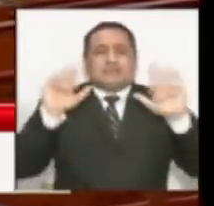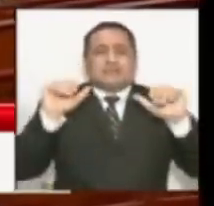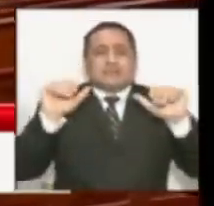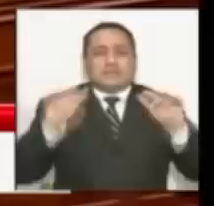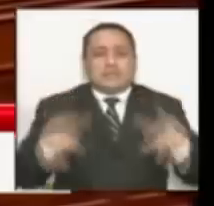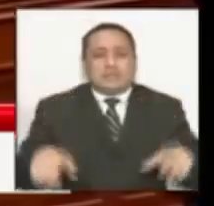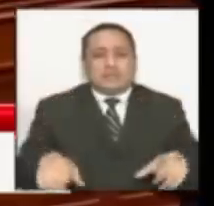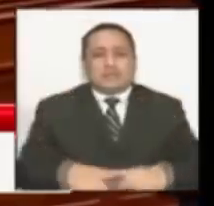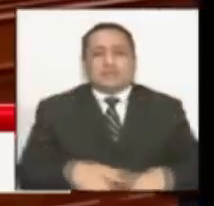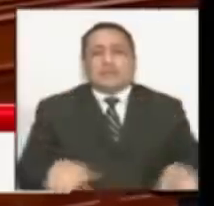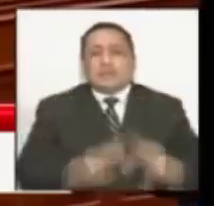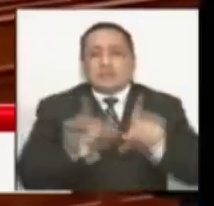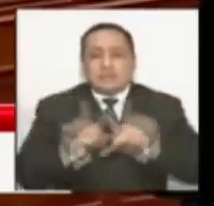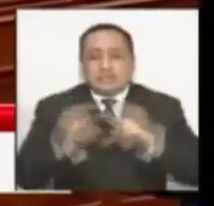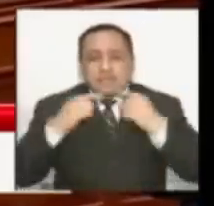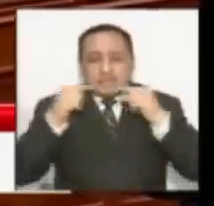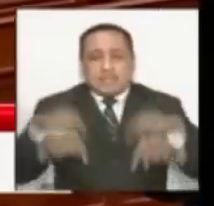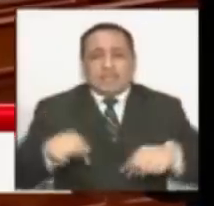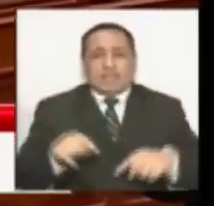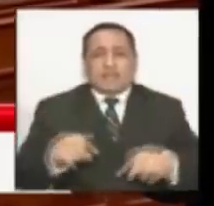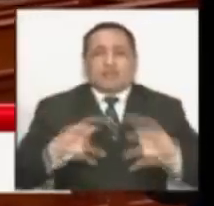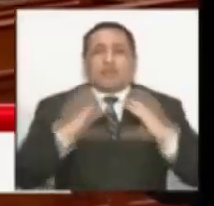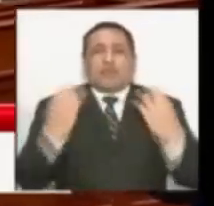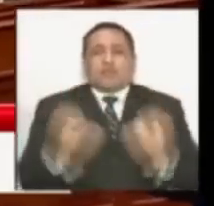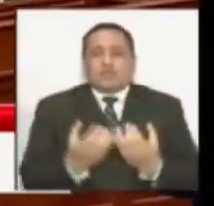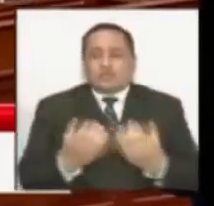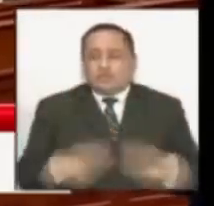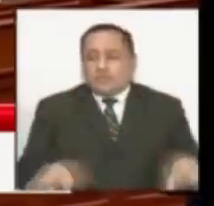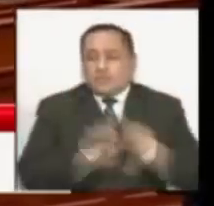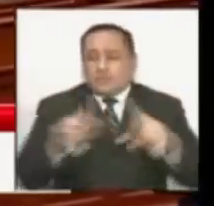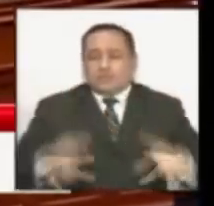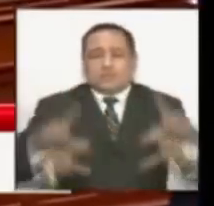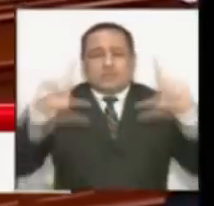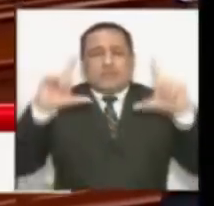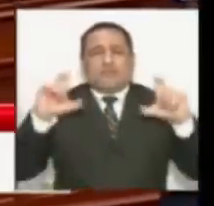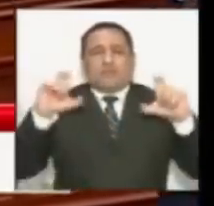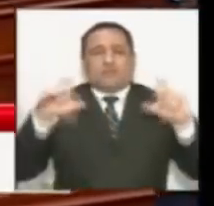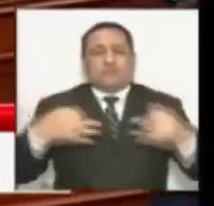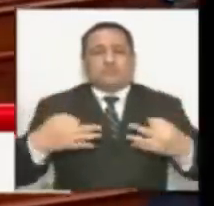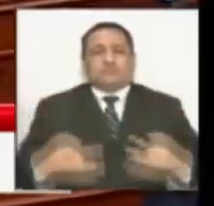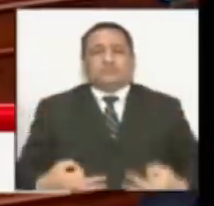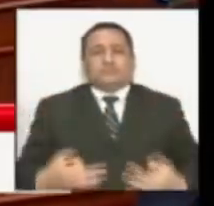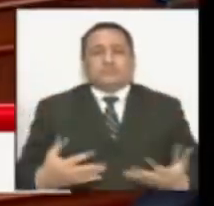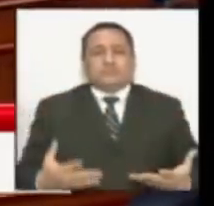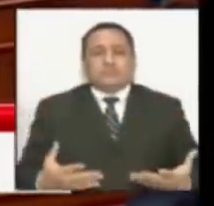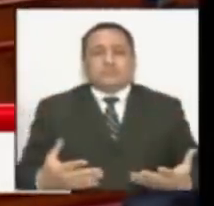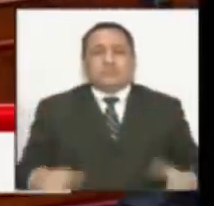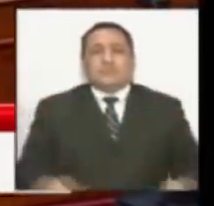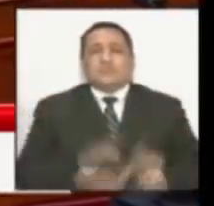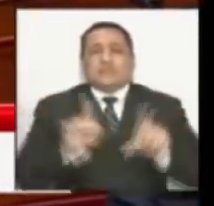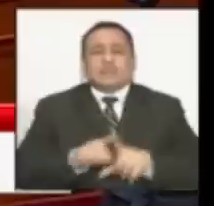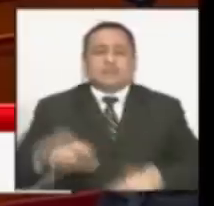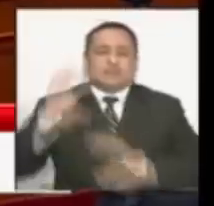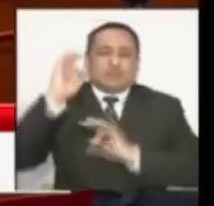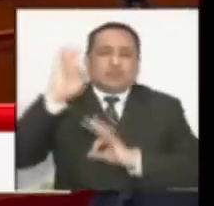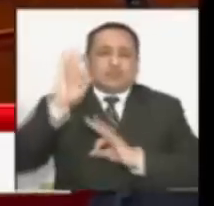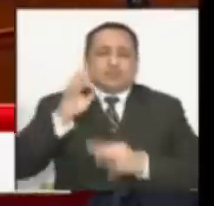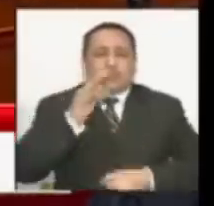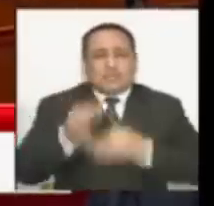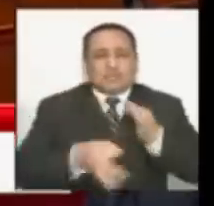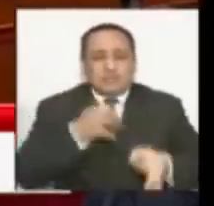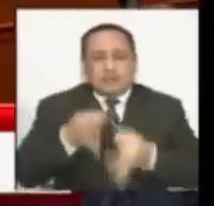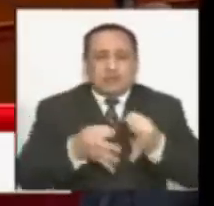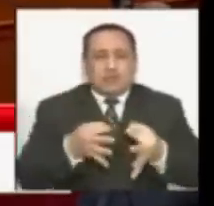celebración porque hemos visto la muerte de dos jóvenes en protestas expresando sus puntos de vista. Fueron las